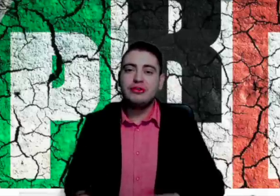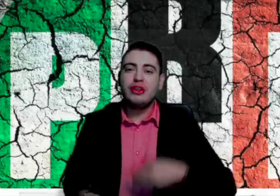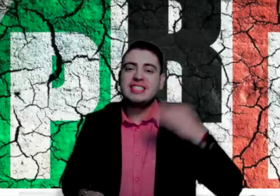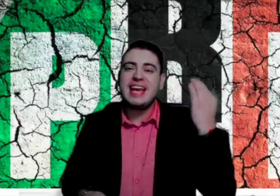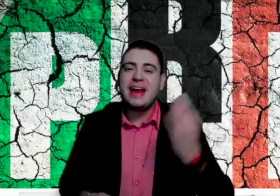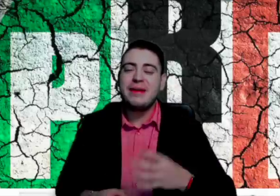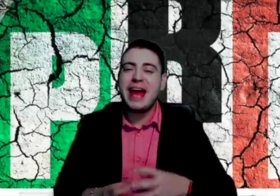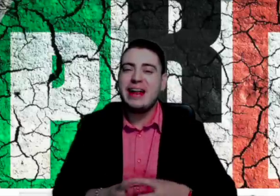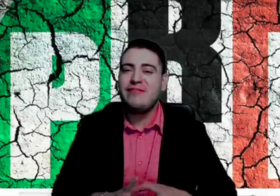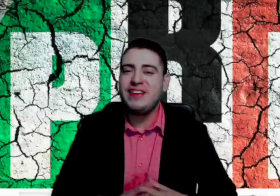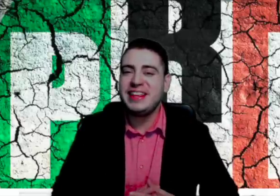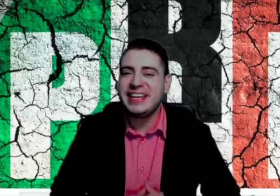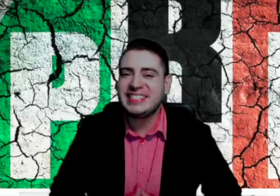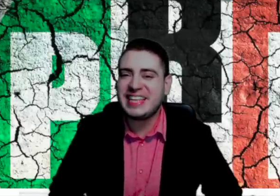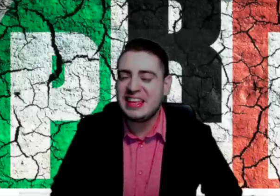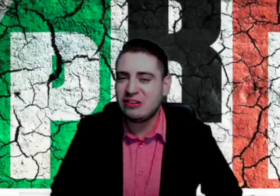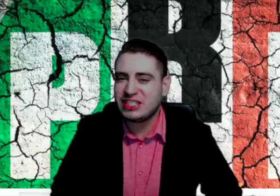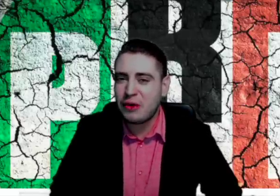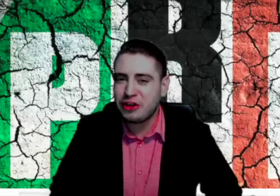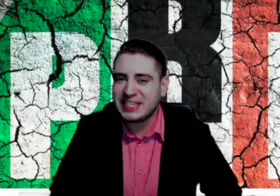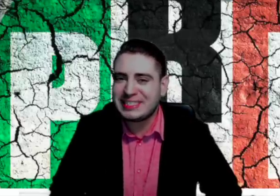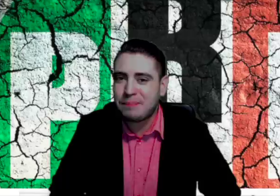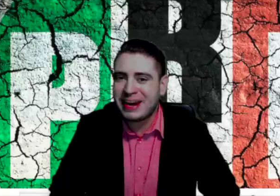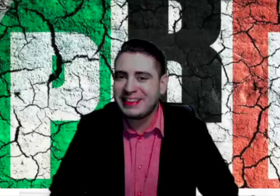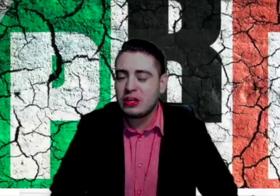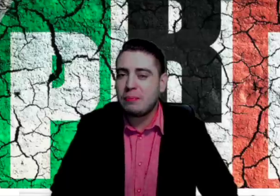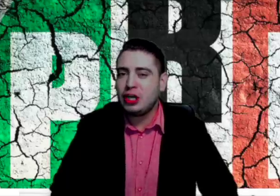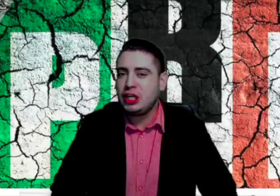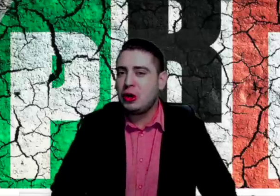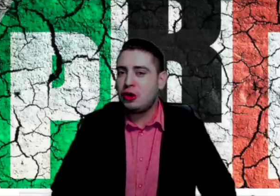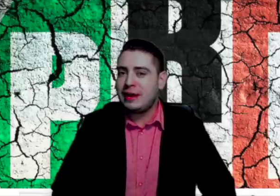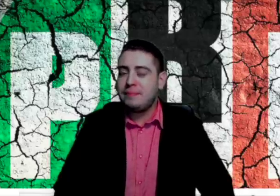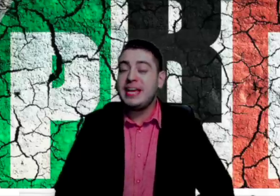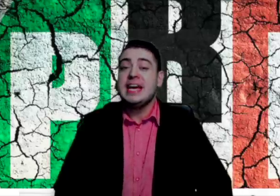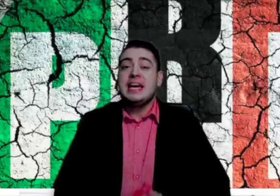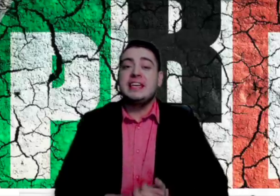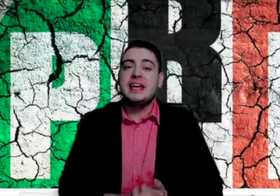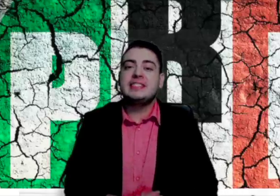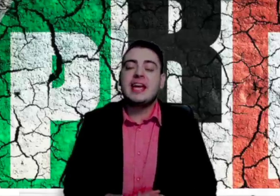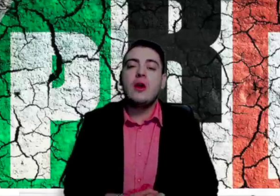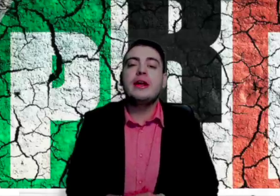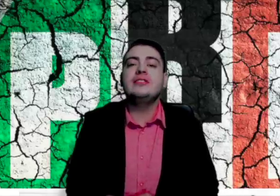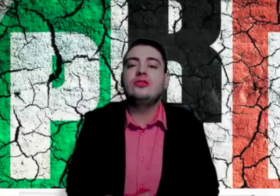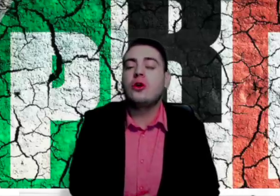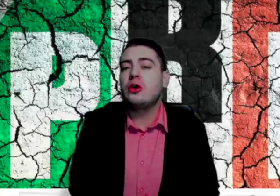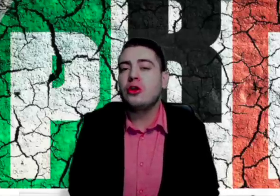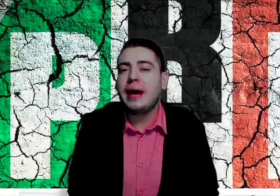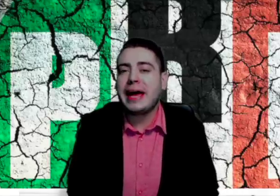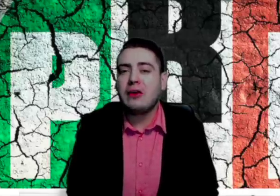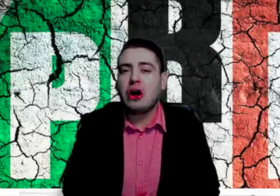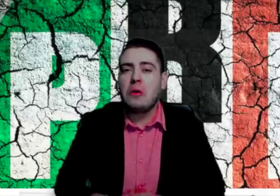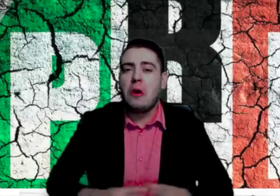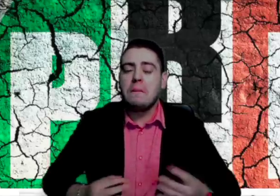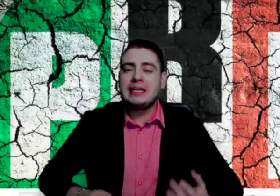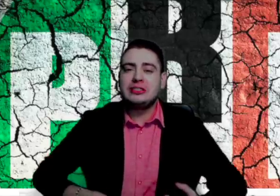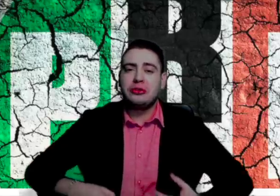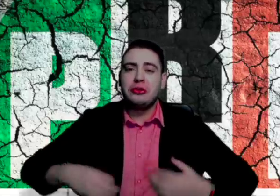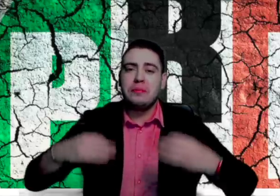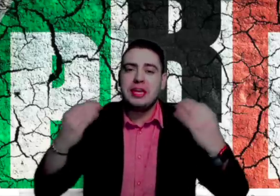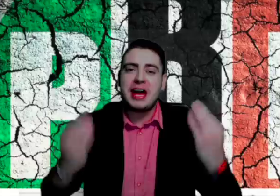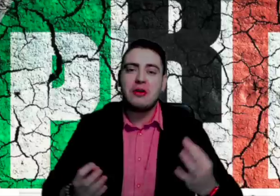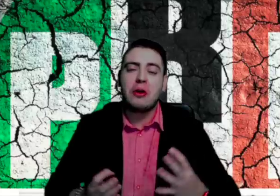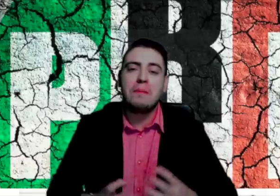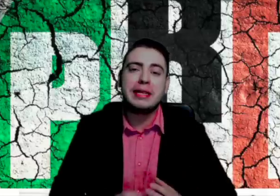Estamos a punto de celebrar el fin de este dinosaurio, de este partido político del PRI. Y es que Lorenzo Córdoba quedó como